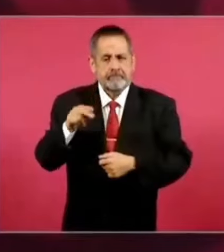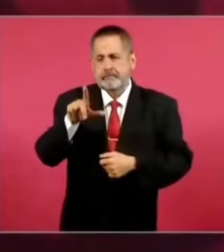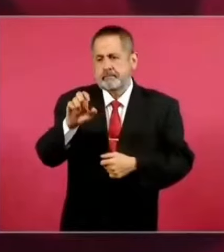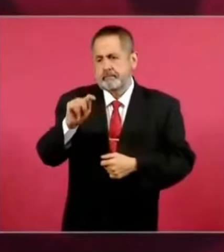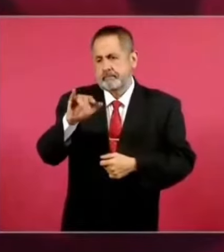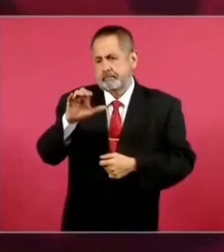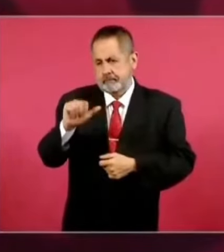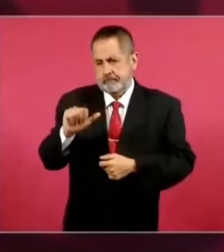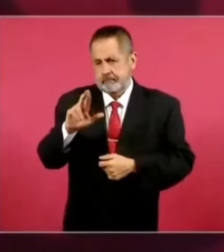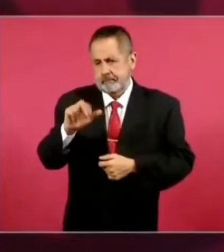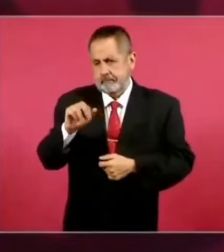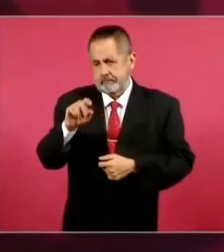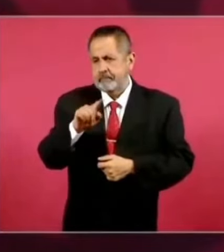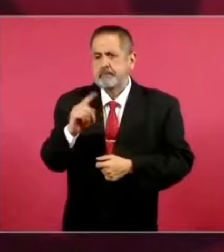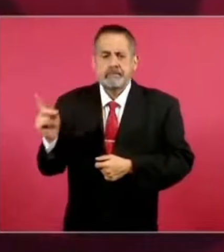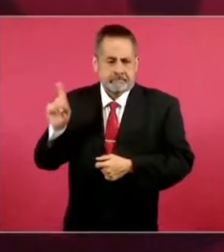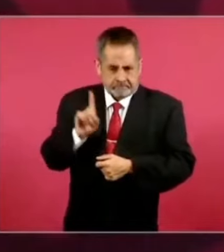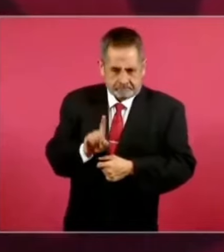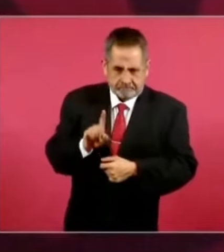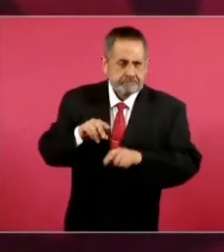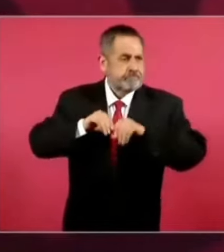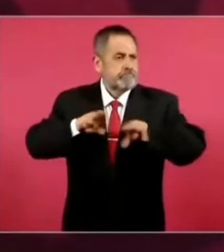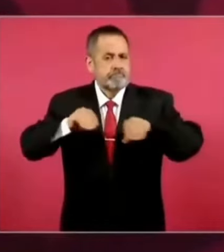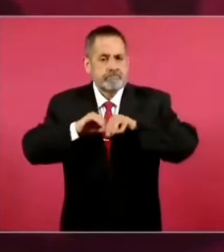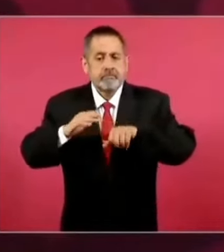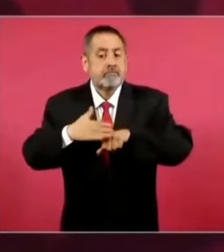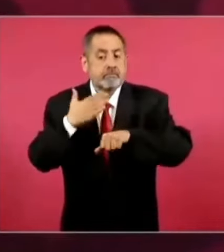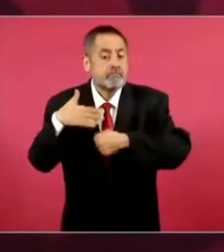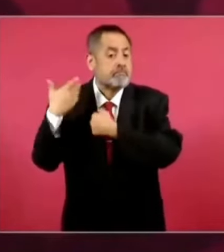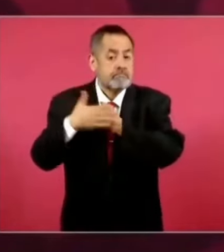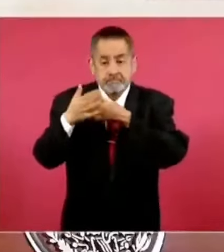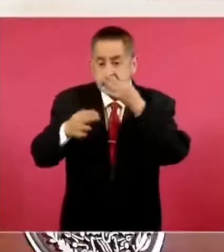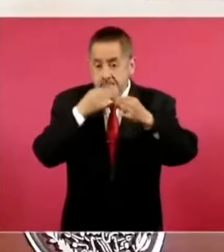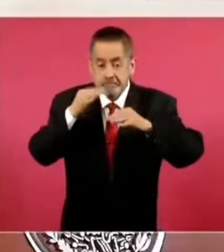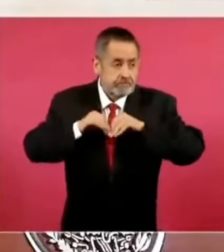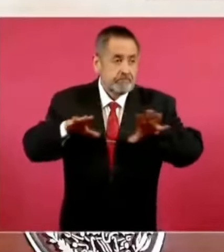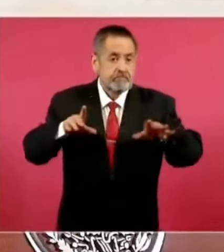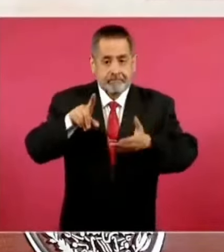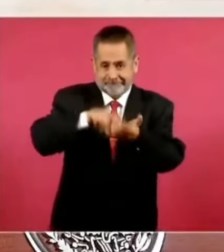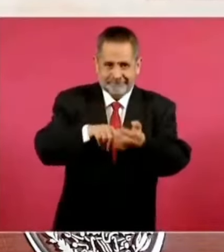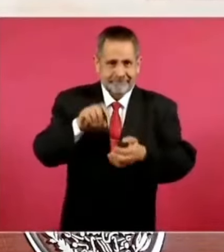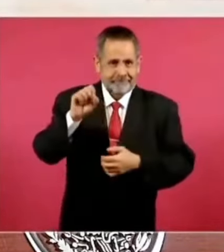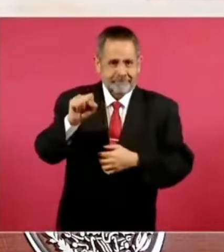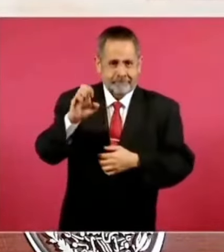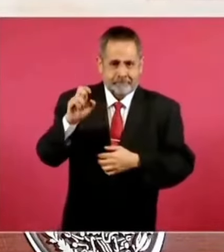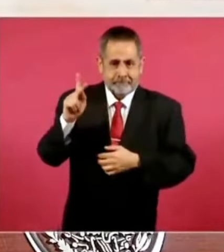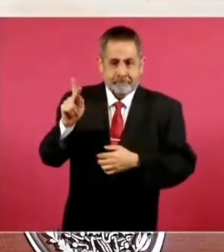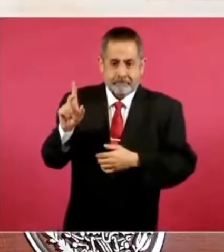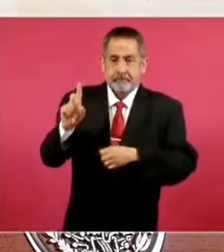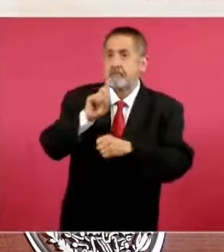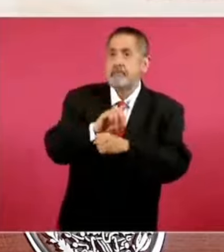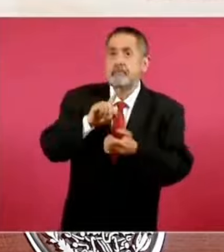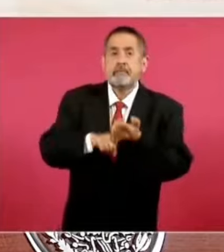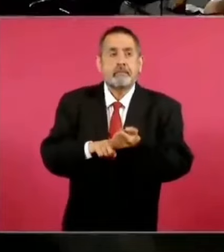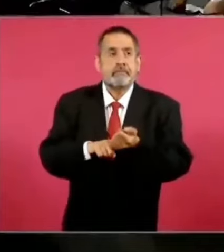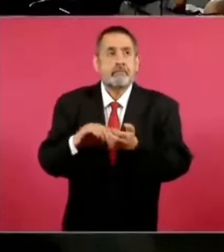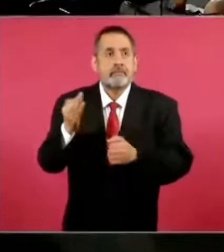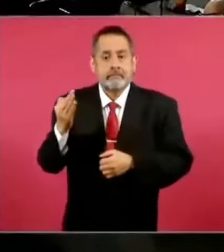porque va a haber una jornada, en efecto, en todo el sistema educativo el día 17 de